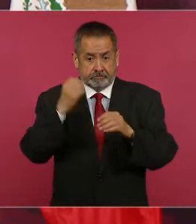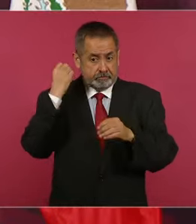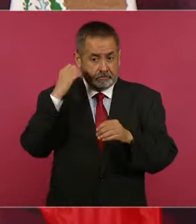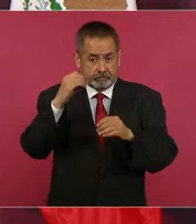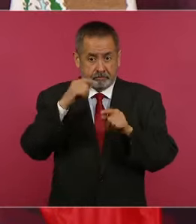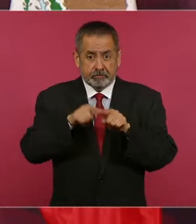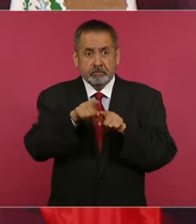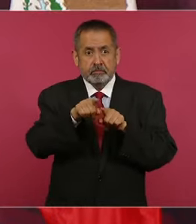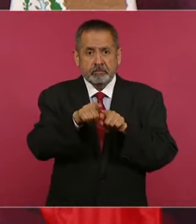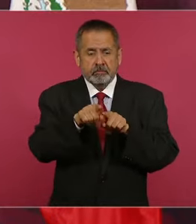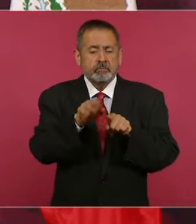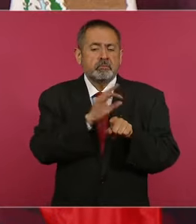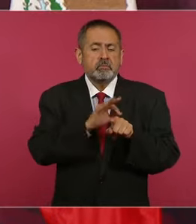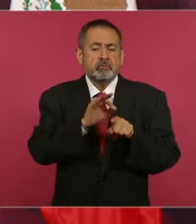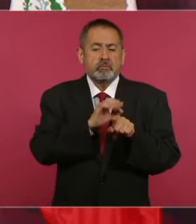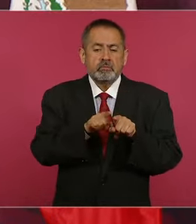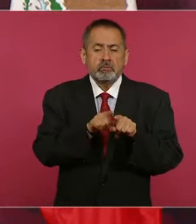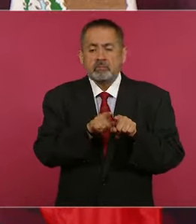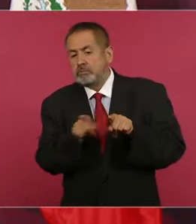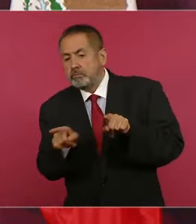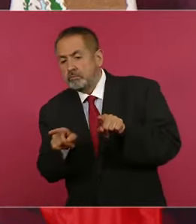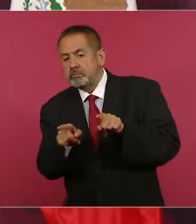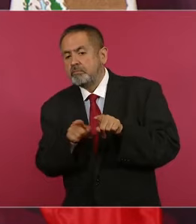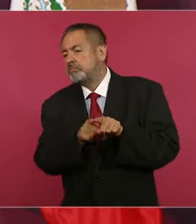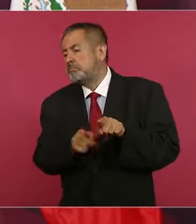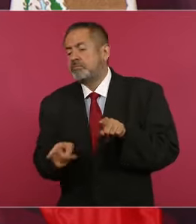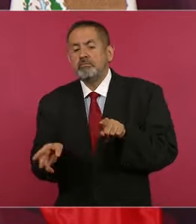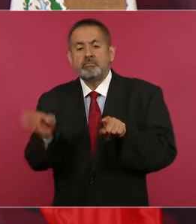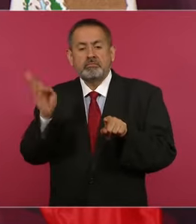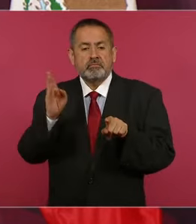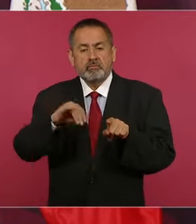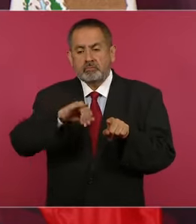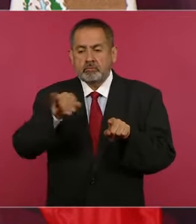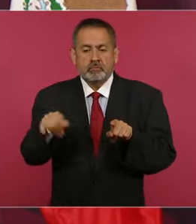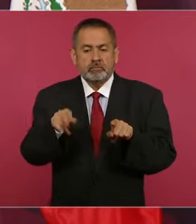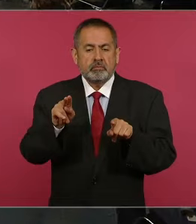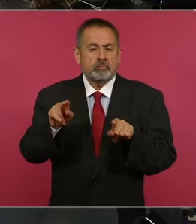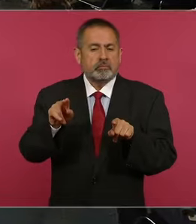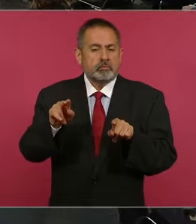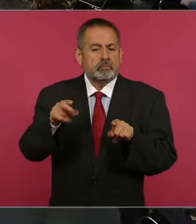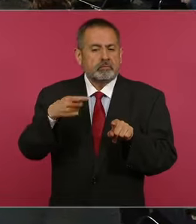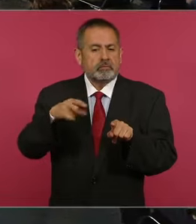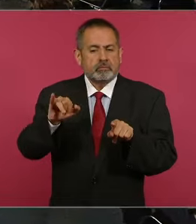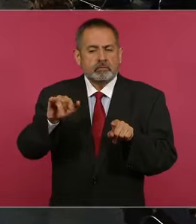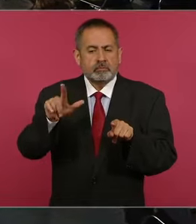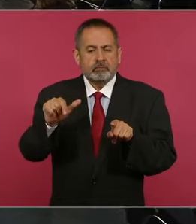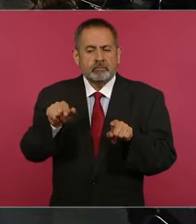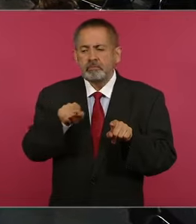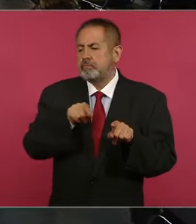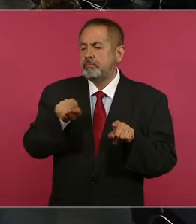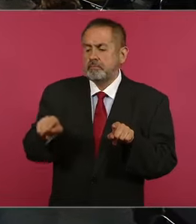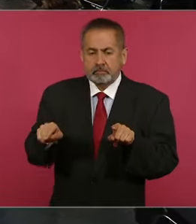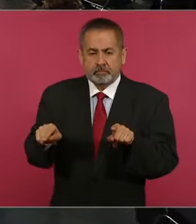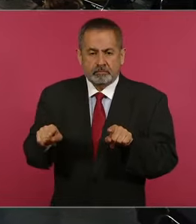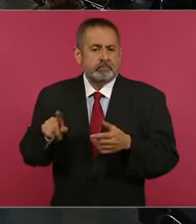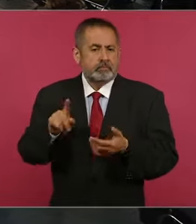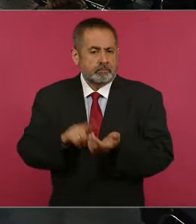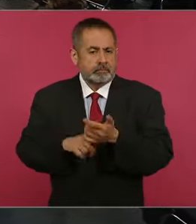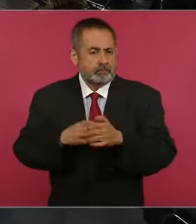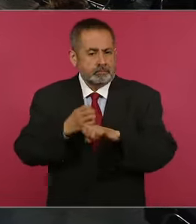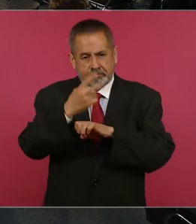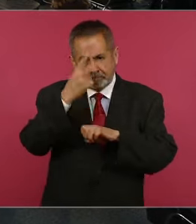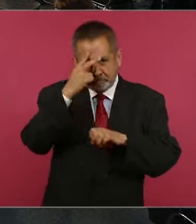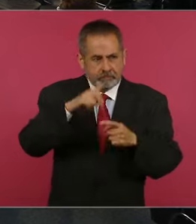ramal, van a poder ir a Juquila, igual, del Estado de México,